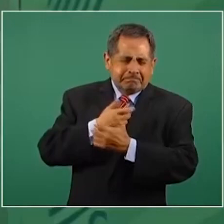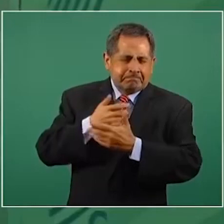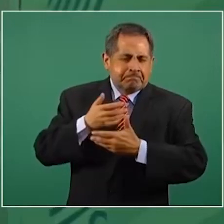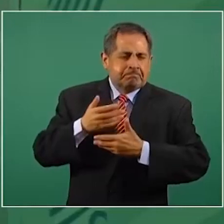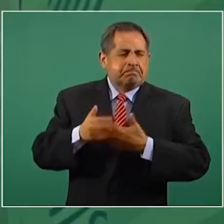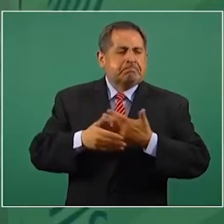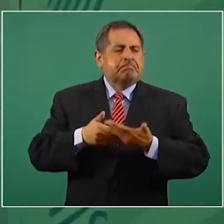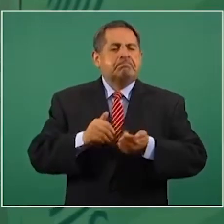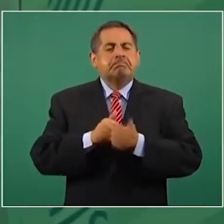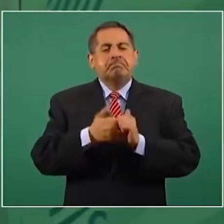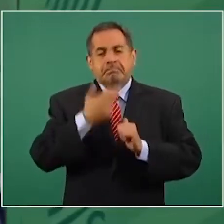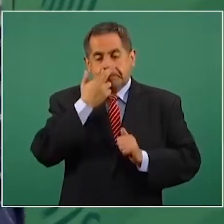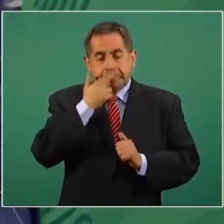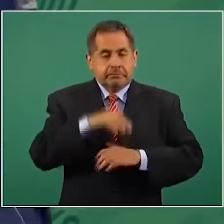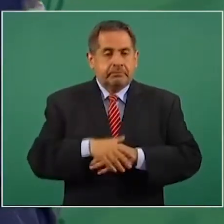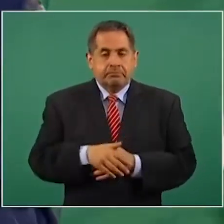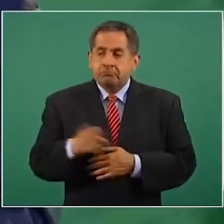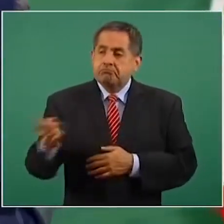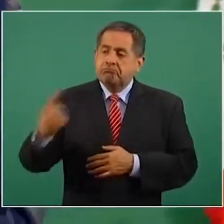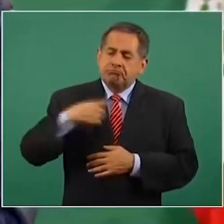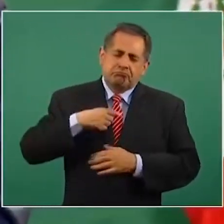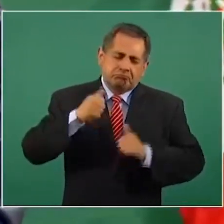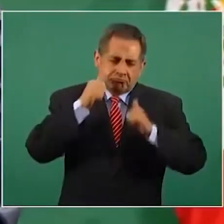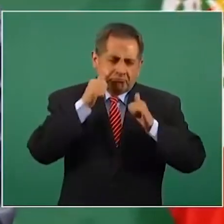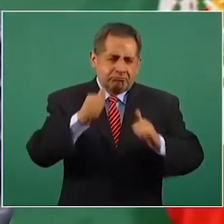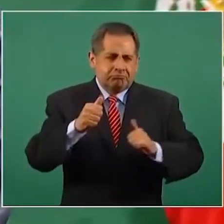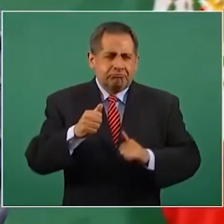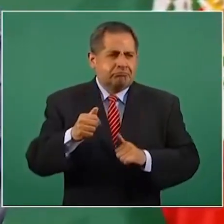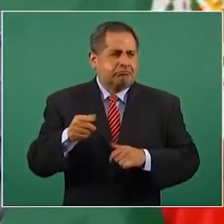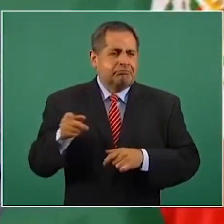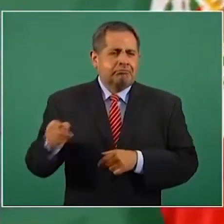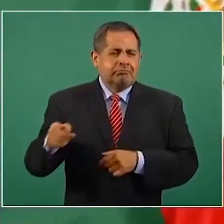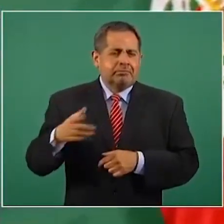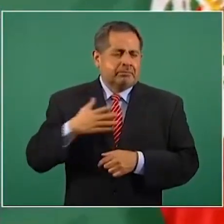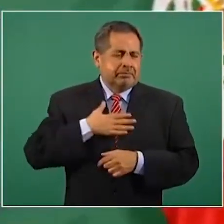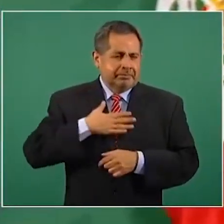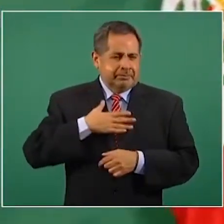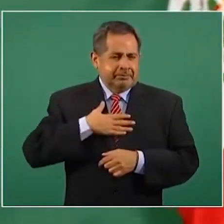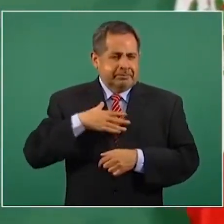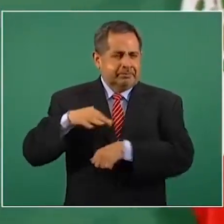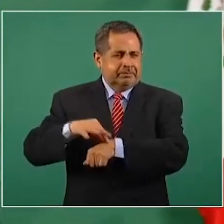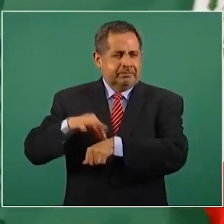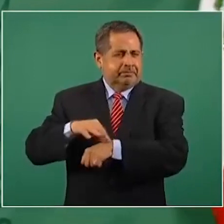Estuvo pendiente pues quien me ha atendido de mi problema